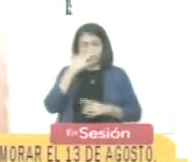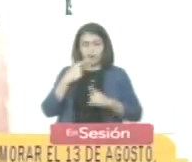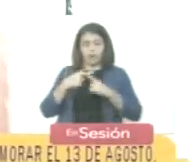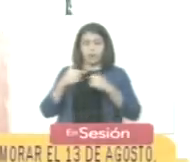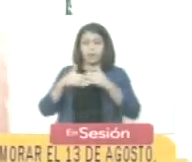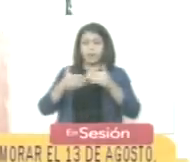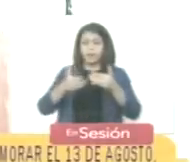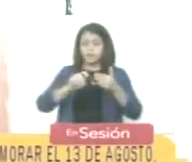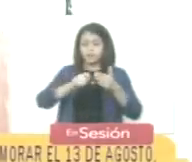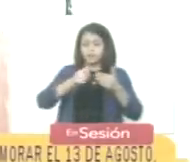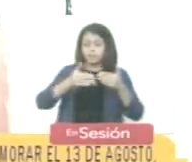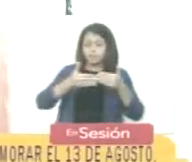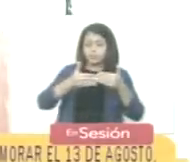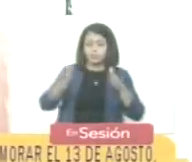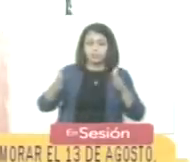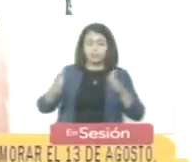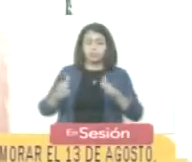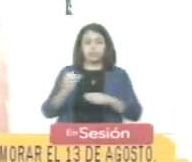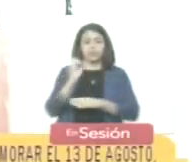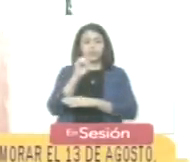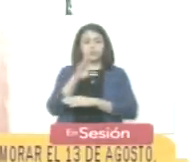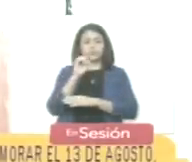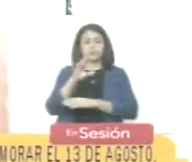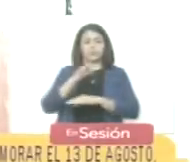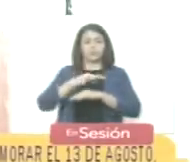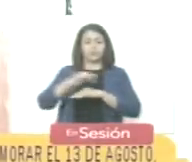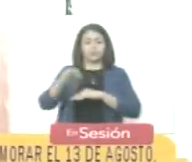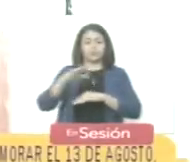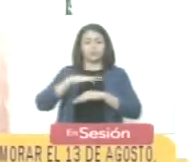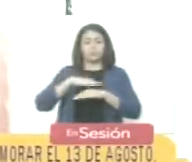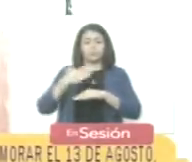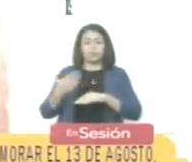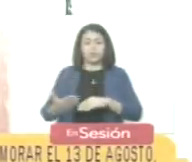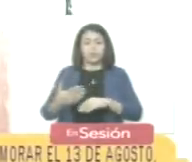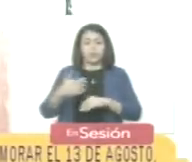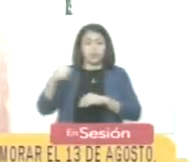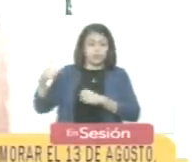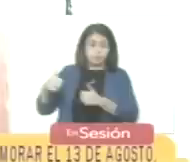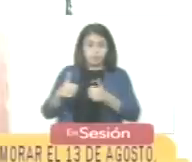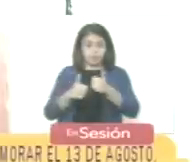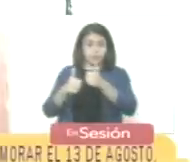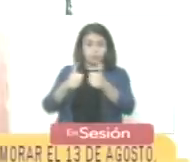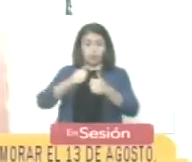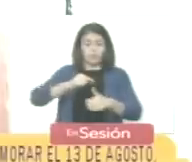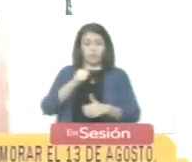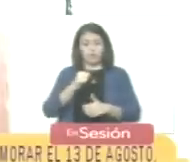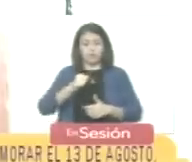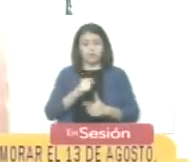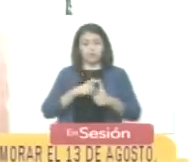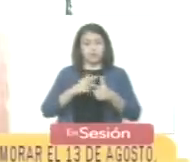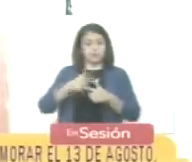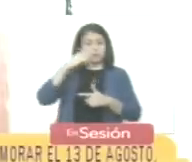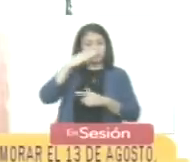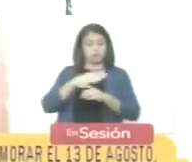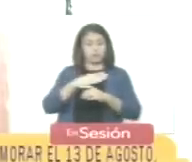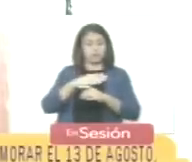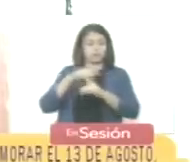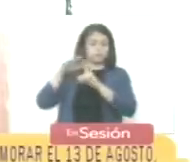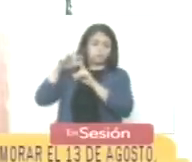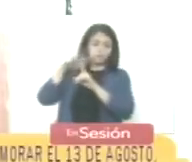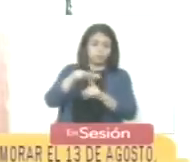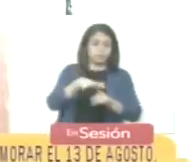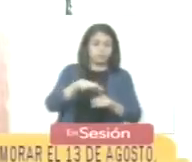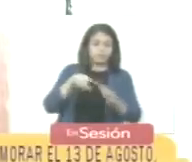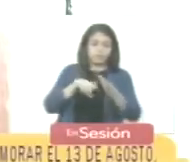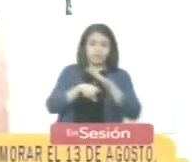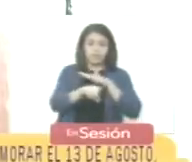las puertas del Consejo Municipal para que los perseguidos por la Policía Metropolitana y las fuerzas represoras